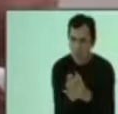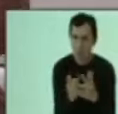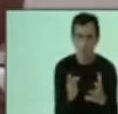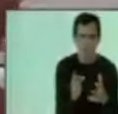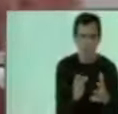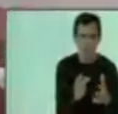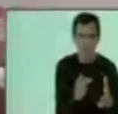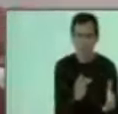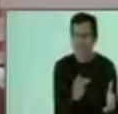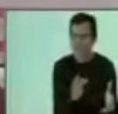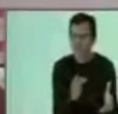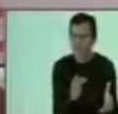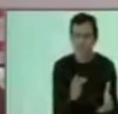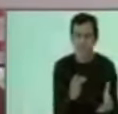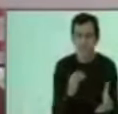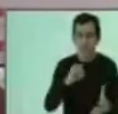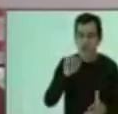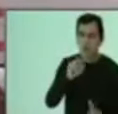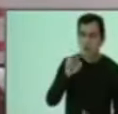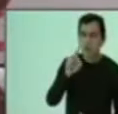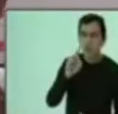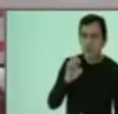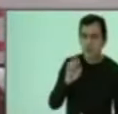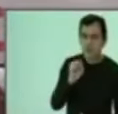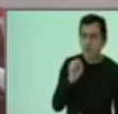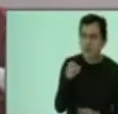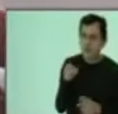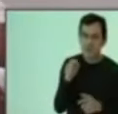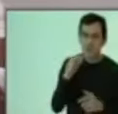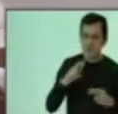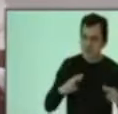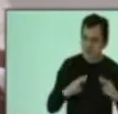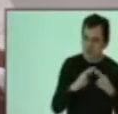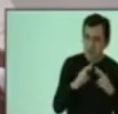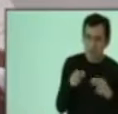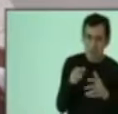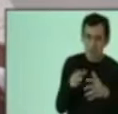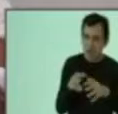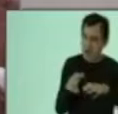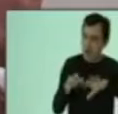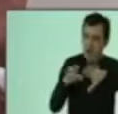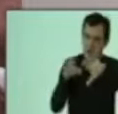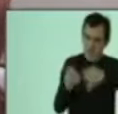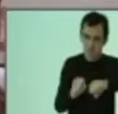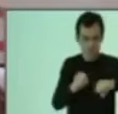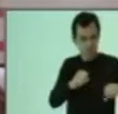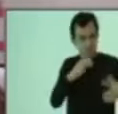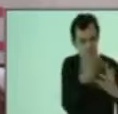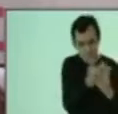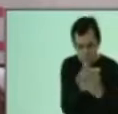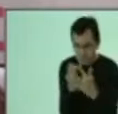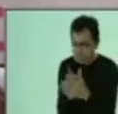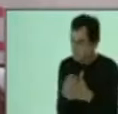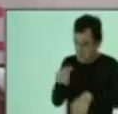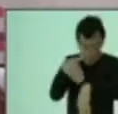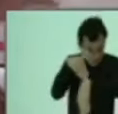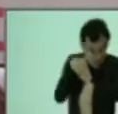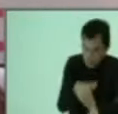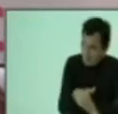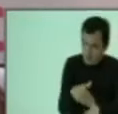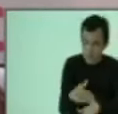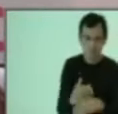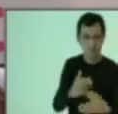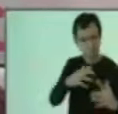Fueron perseguidas los judíos, fueron perseguidos los religiosos, fueron perseguidos todos los que no se acomodaron a sus mandatos. En el